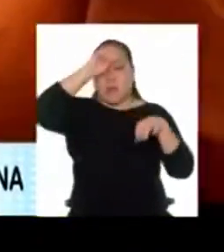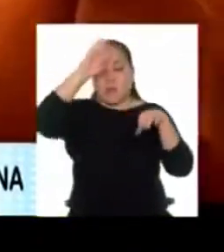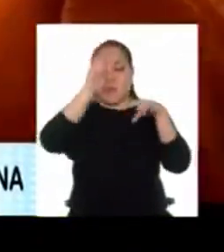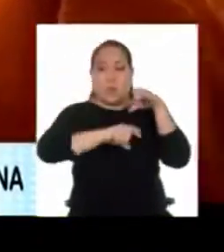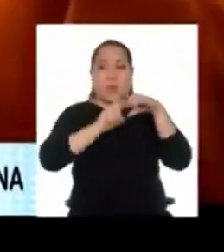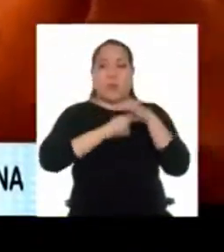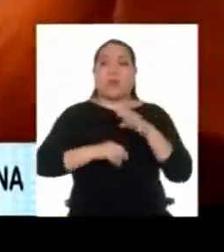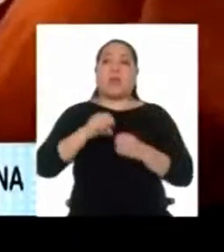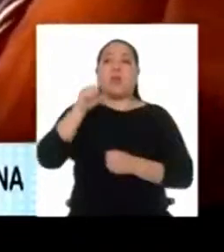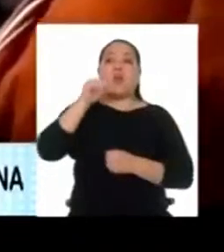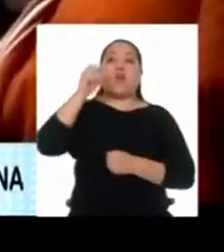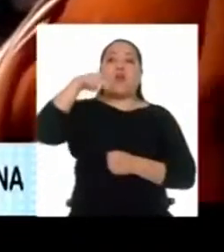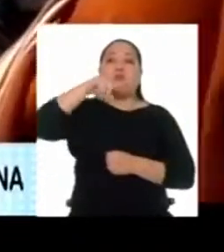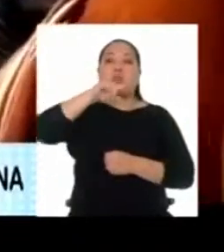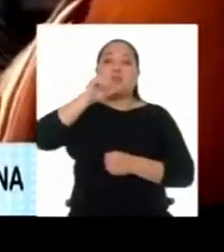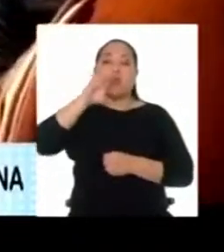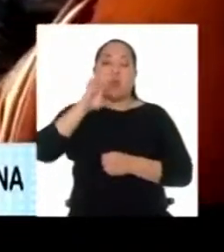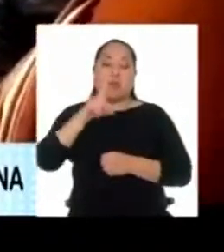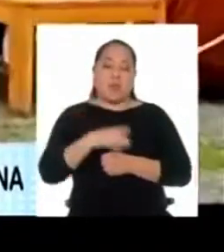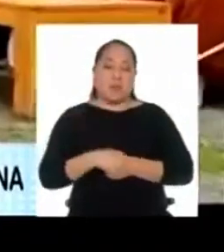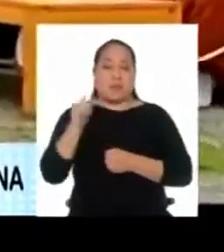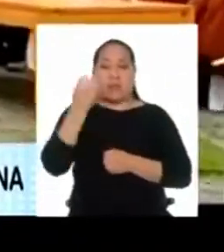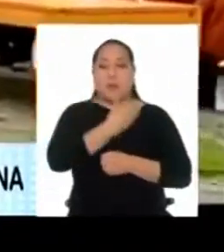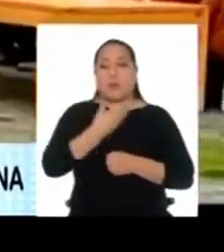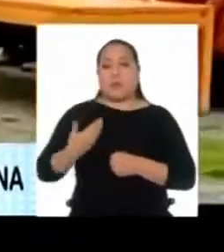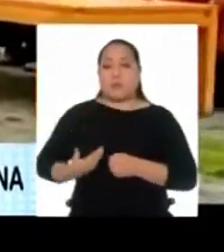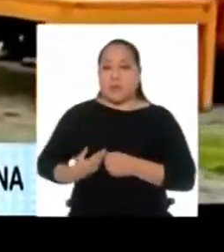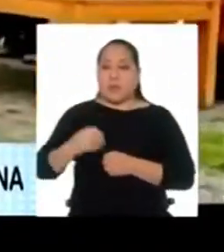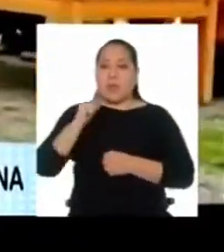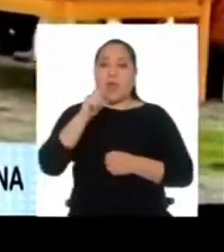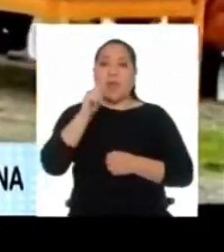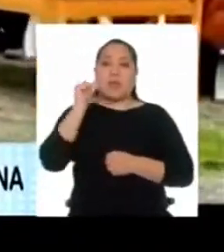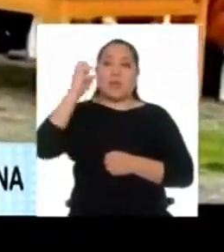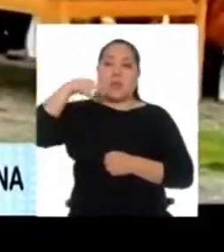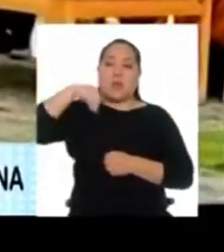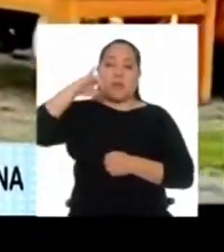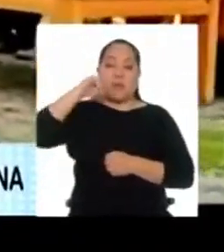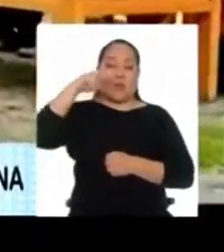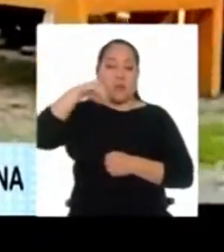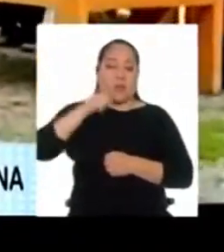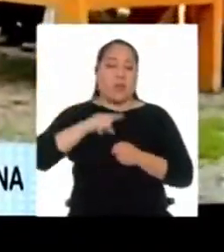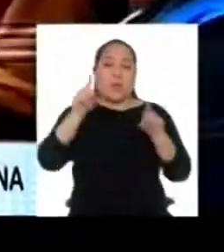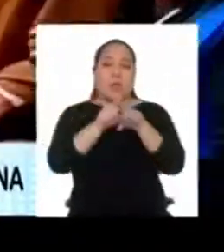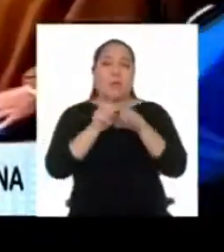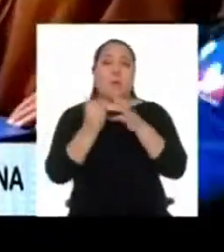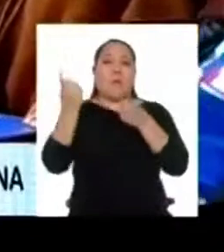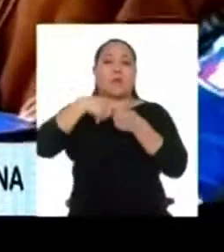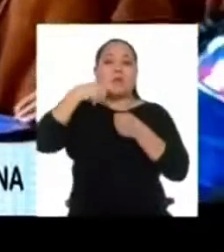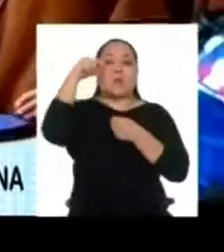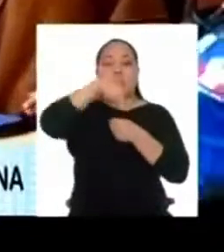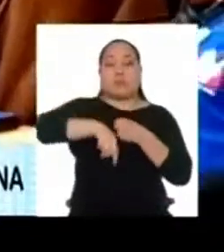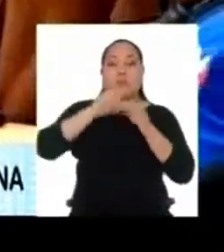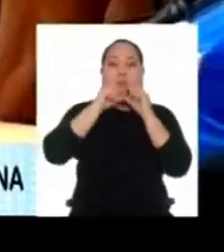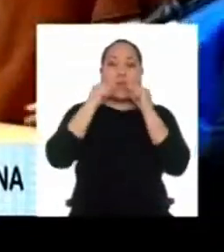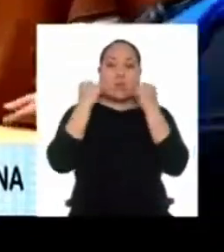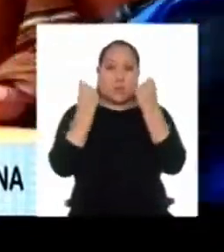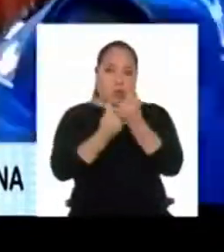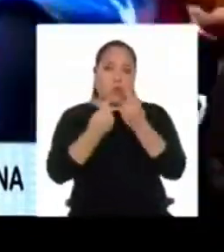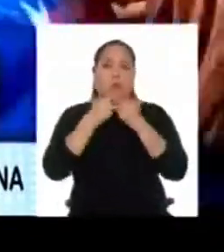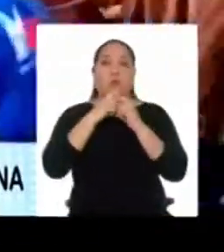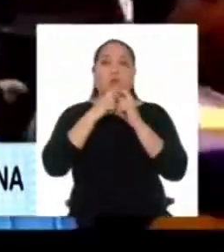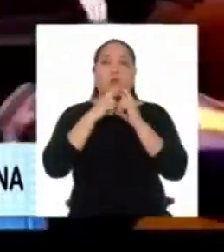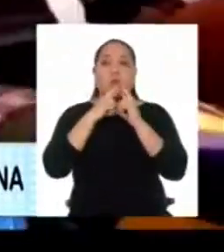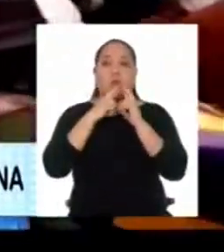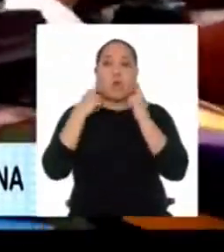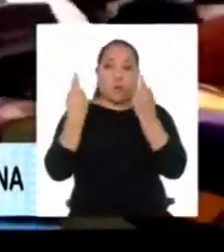González, y el presidente de Antamina, Víctor Govitz, también fueron parte de este espacio de diálogo realizado en la Plaza de Toros